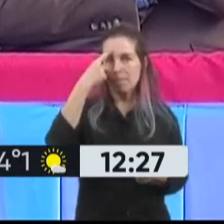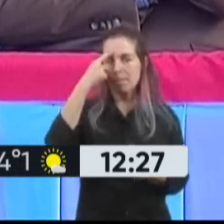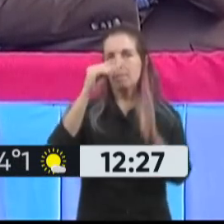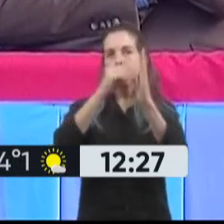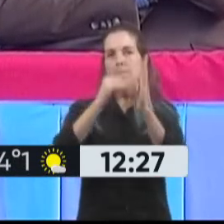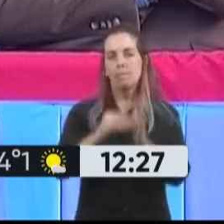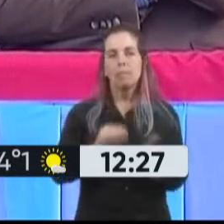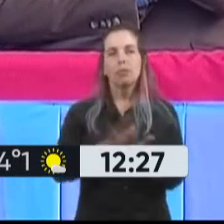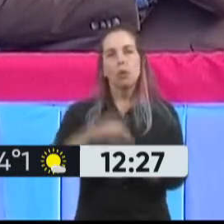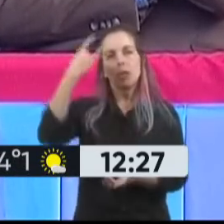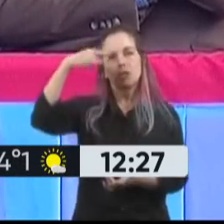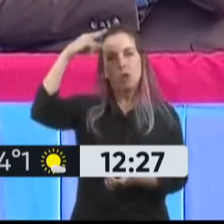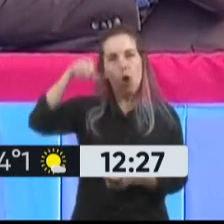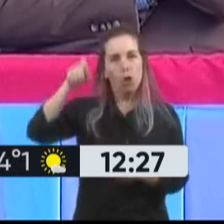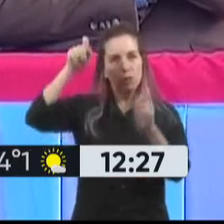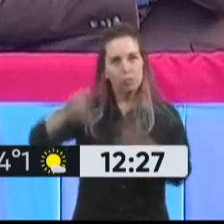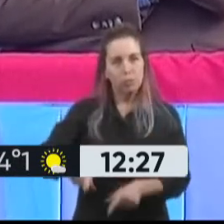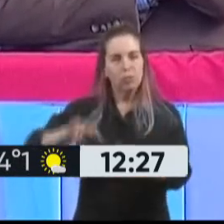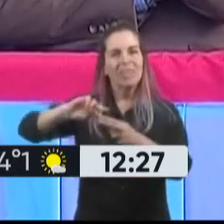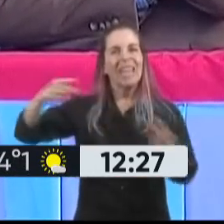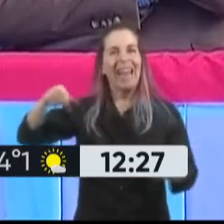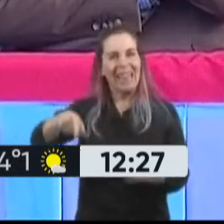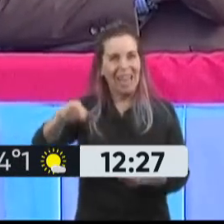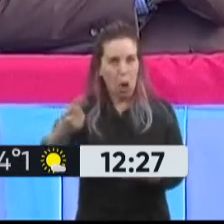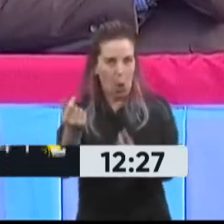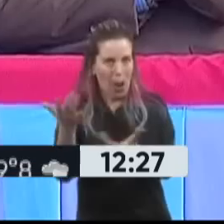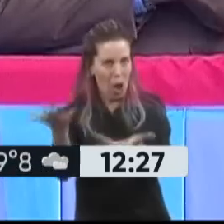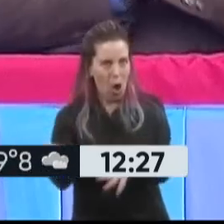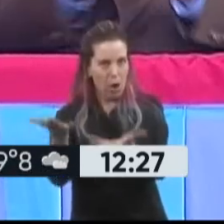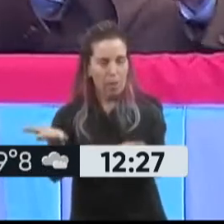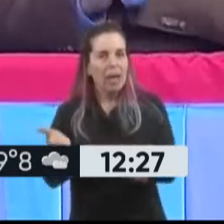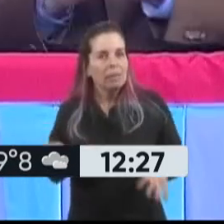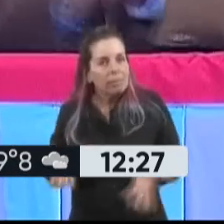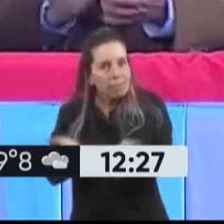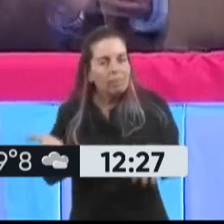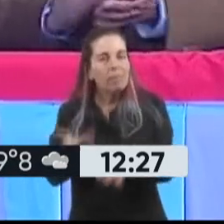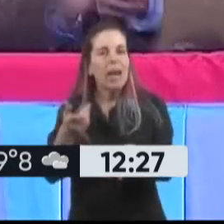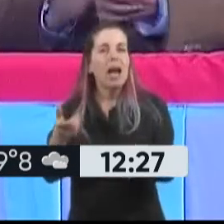salariada de los toros con valor genético, de manera de incentivar la inversión y la innovación.